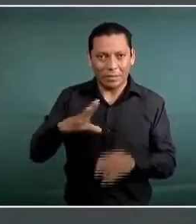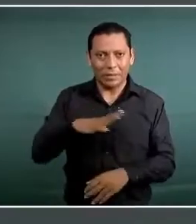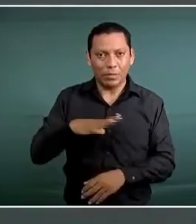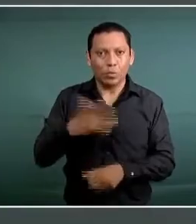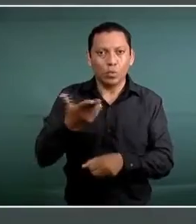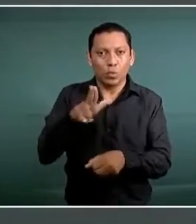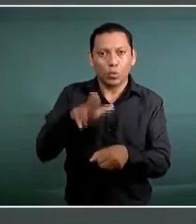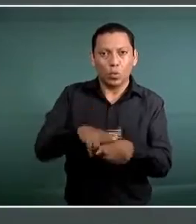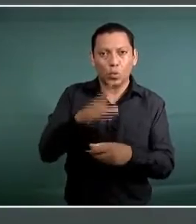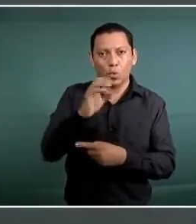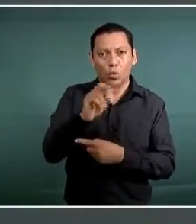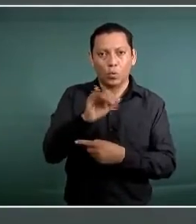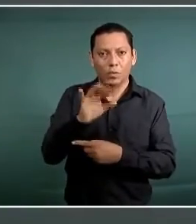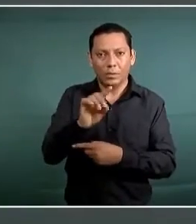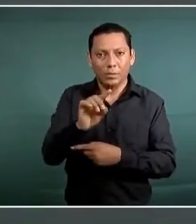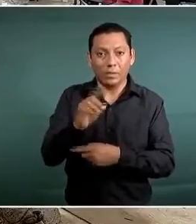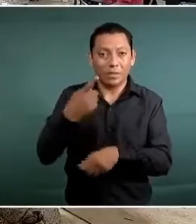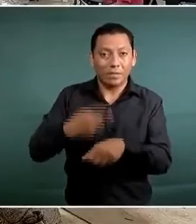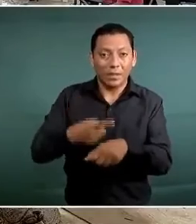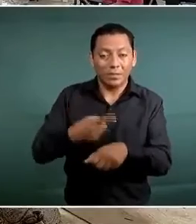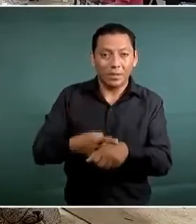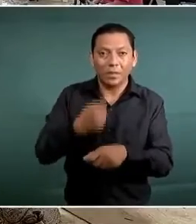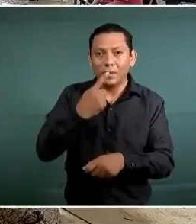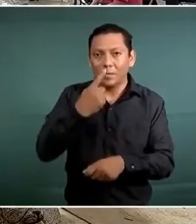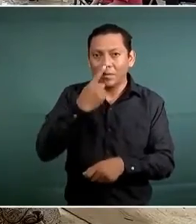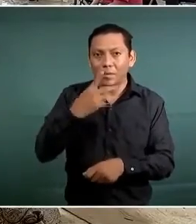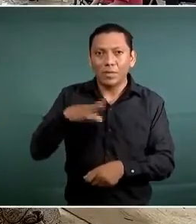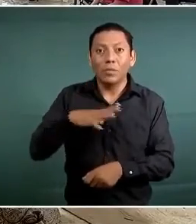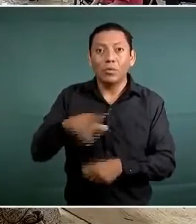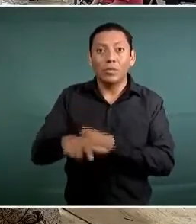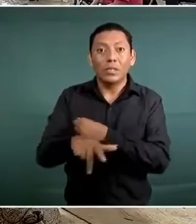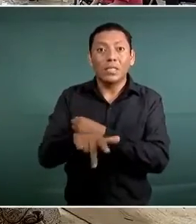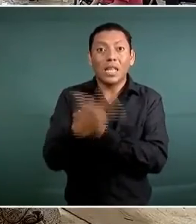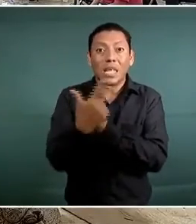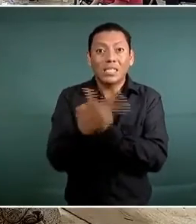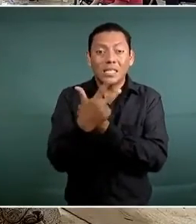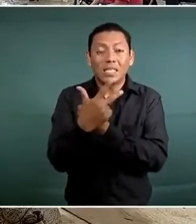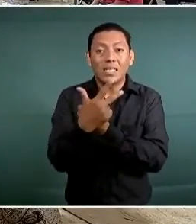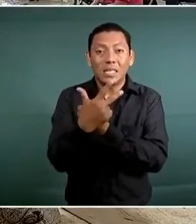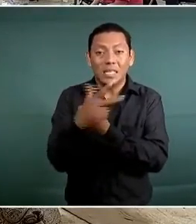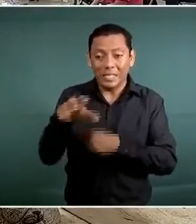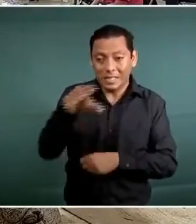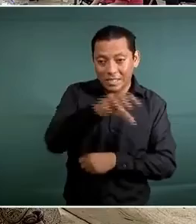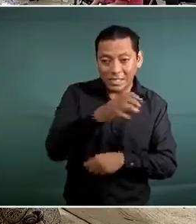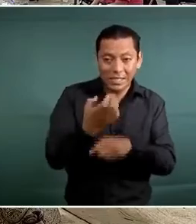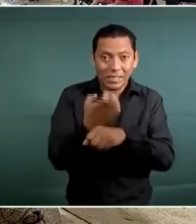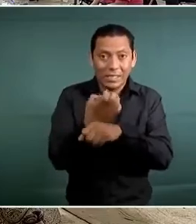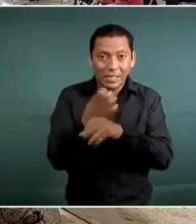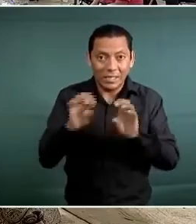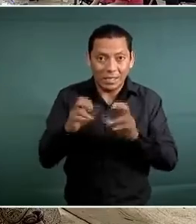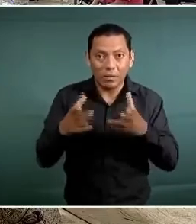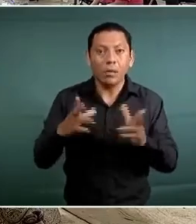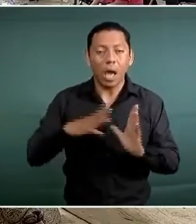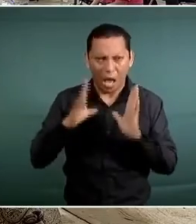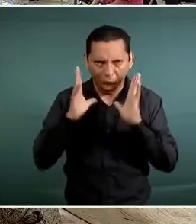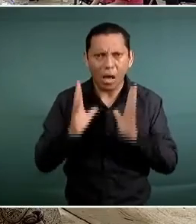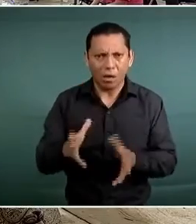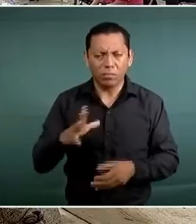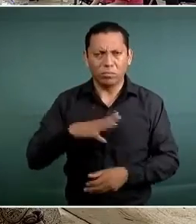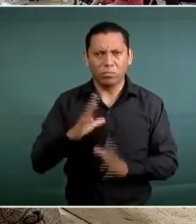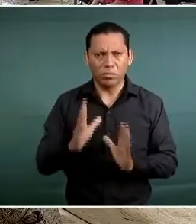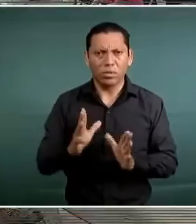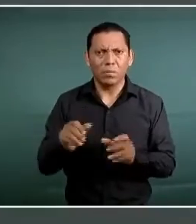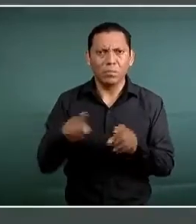un hospital COVID de enfermedades respiratorias. Tenemos 13 en todo el estado y ya tenemos también